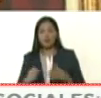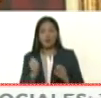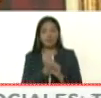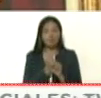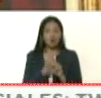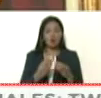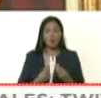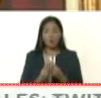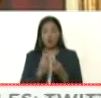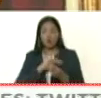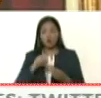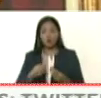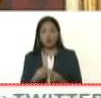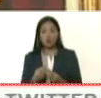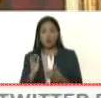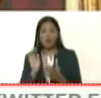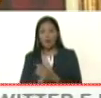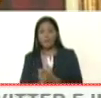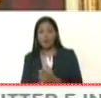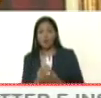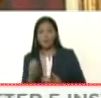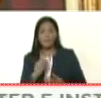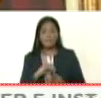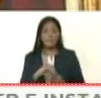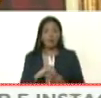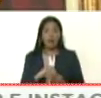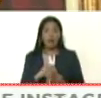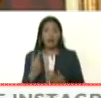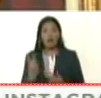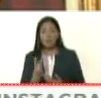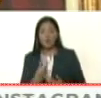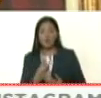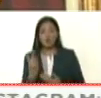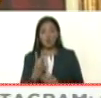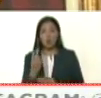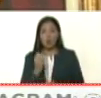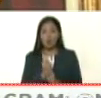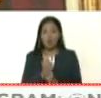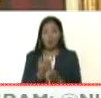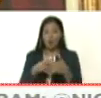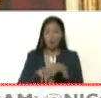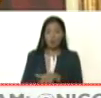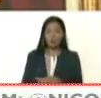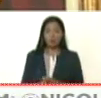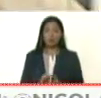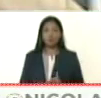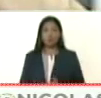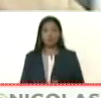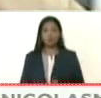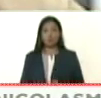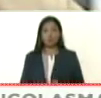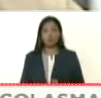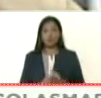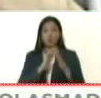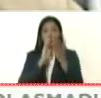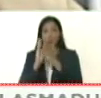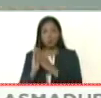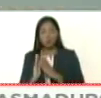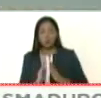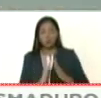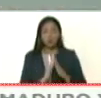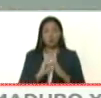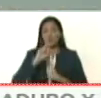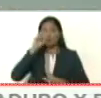Blanca, compañero de Artillería. Ustedes dos tienen que trabajar en coordinación las 24 horas del